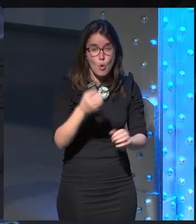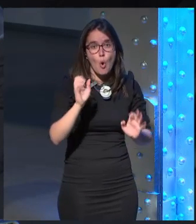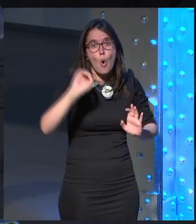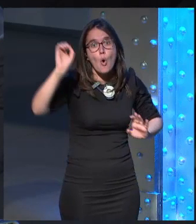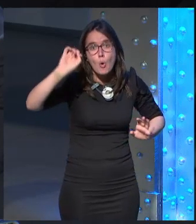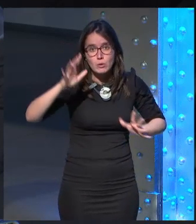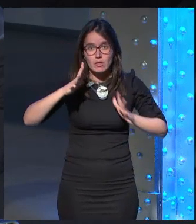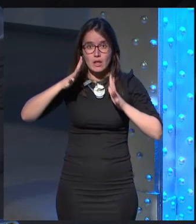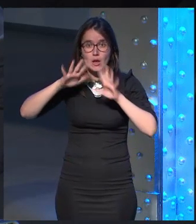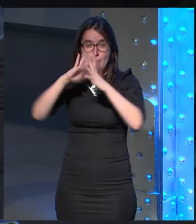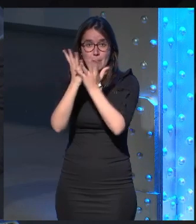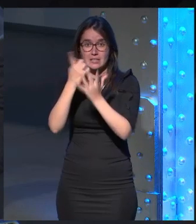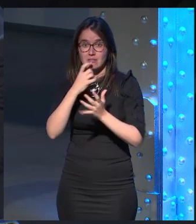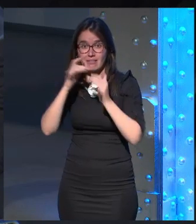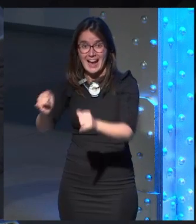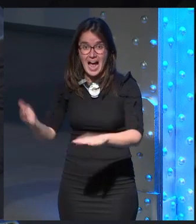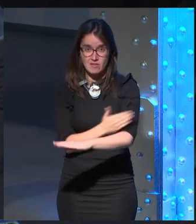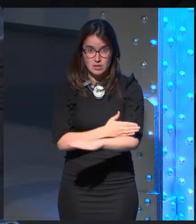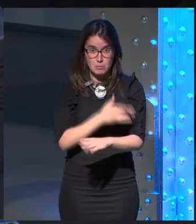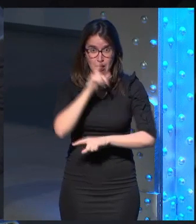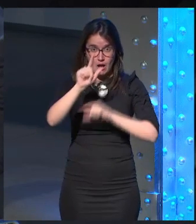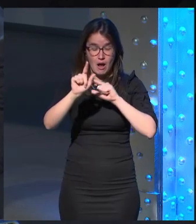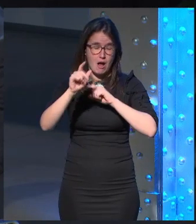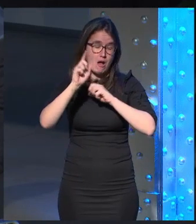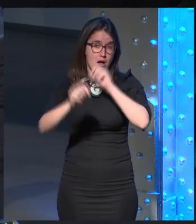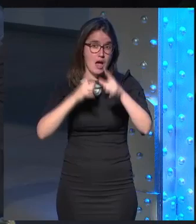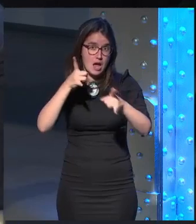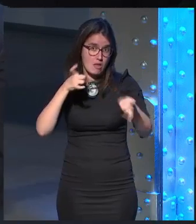mejor llegar allí antes para que te dé menos radiación.